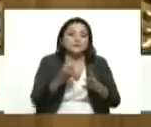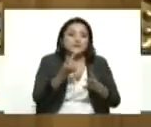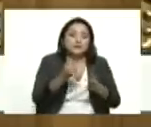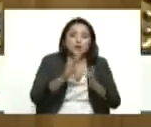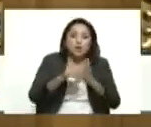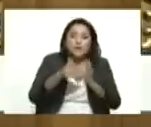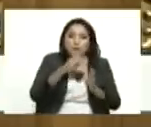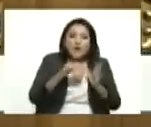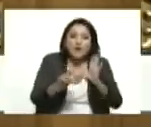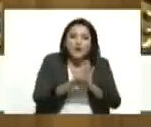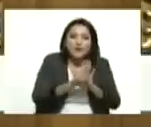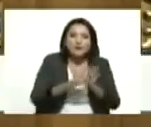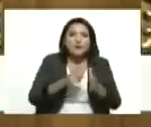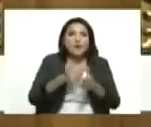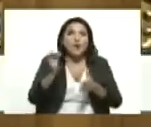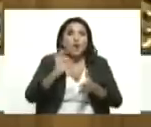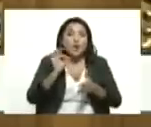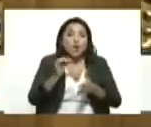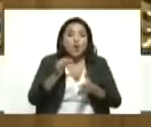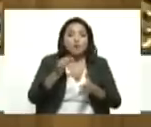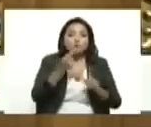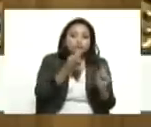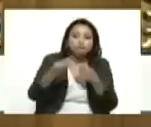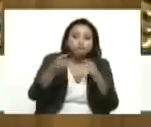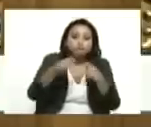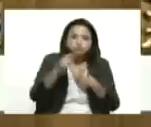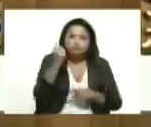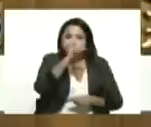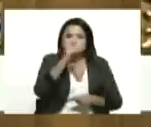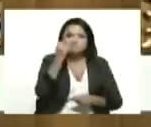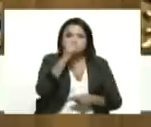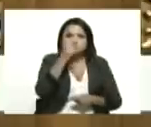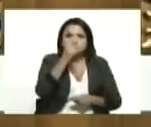capitales y tráfico ilícito de sustancias psicotrópicas y